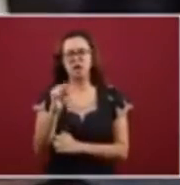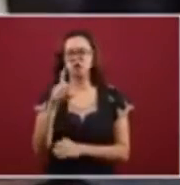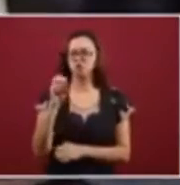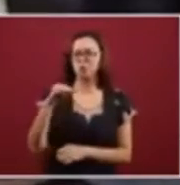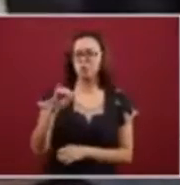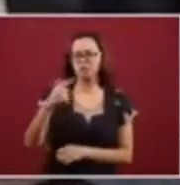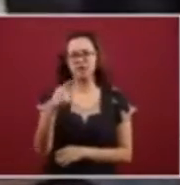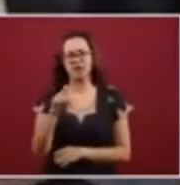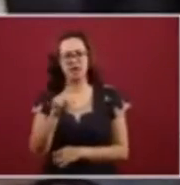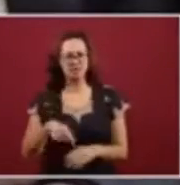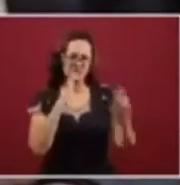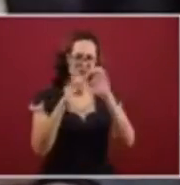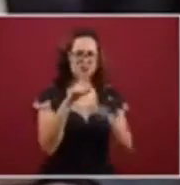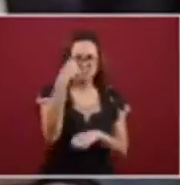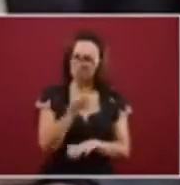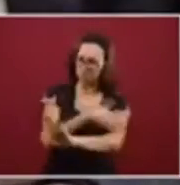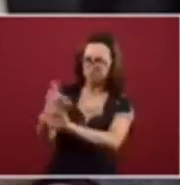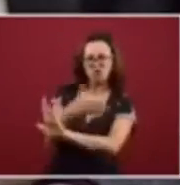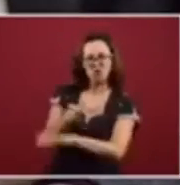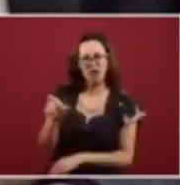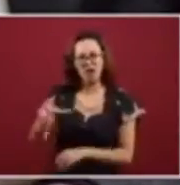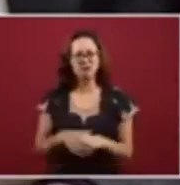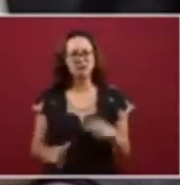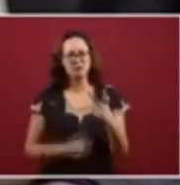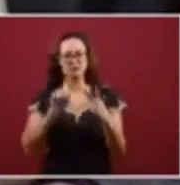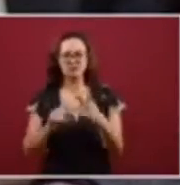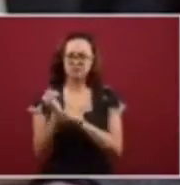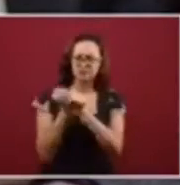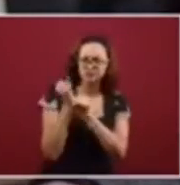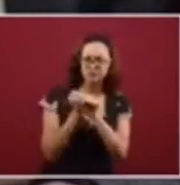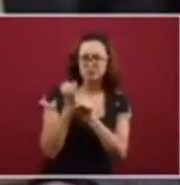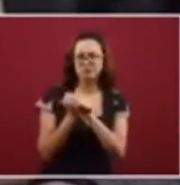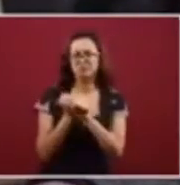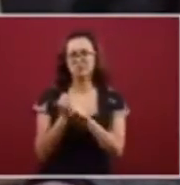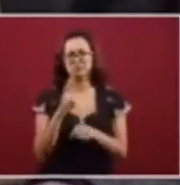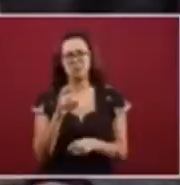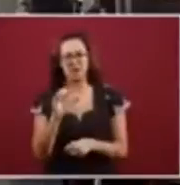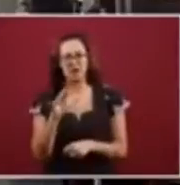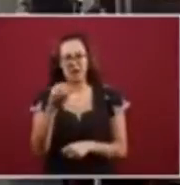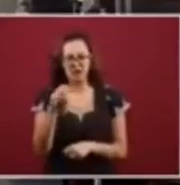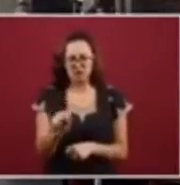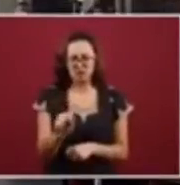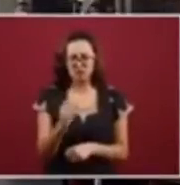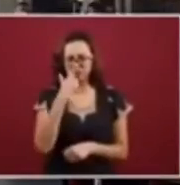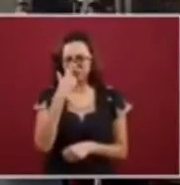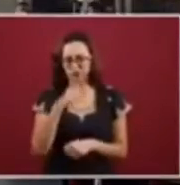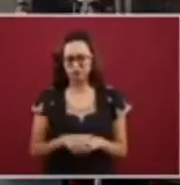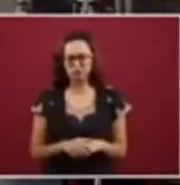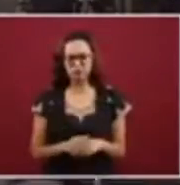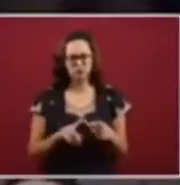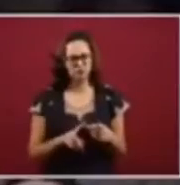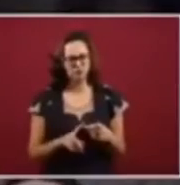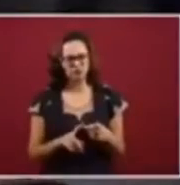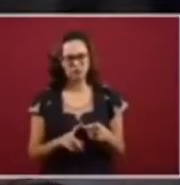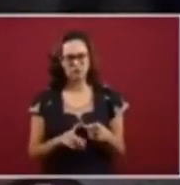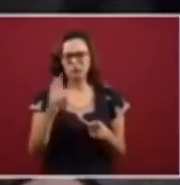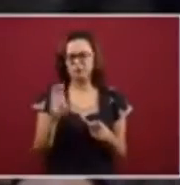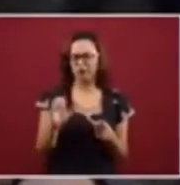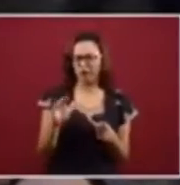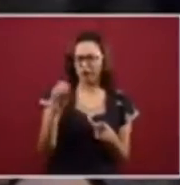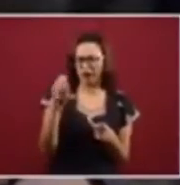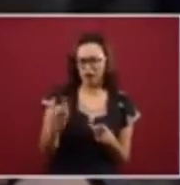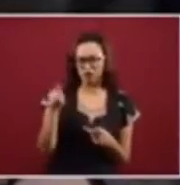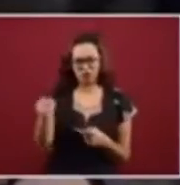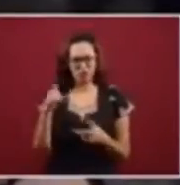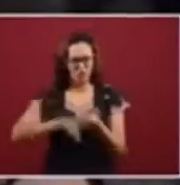para tomar mal de él por ejemplo hacer esta investigación después los becarios de investigación sobre los becarios